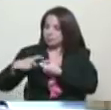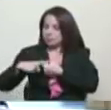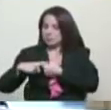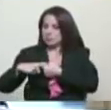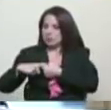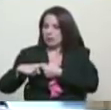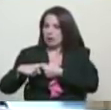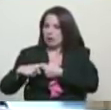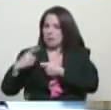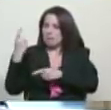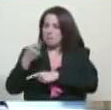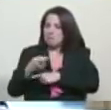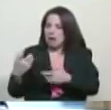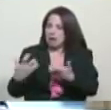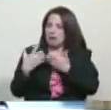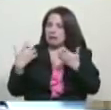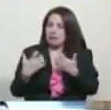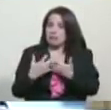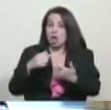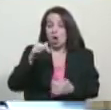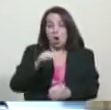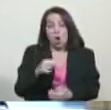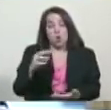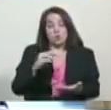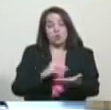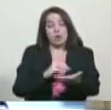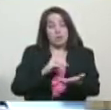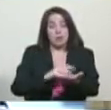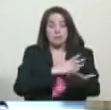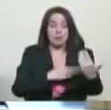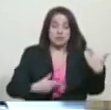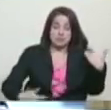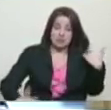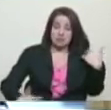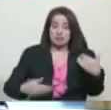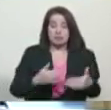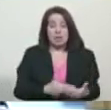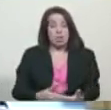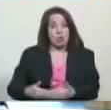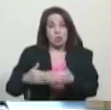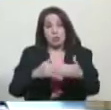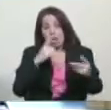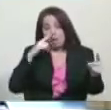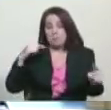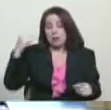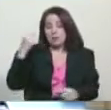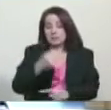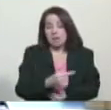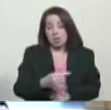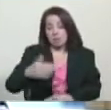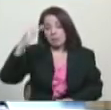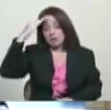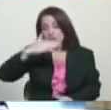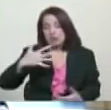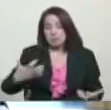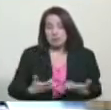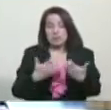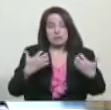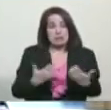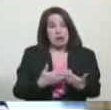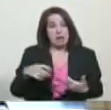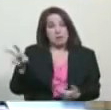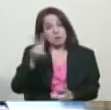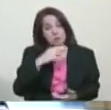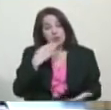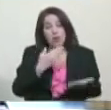guerreristas. Hoy otra vez el presidente de Estados Unidos ha amenazado con una invasión militar a Venezuela. Y yo le pido al